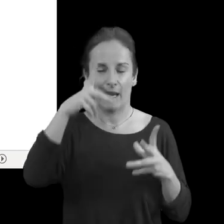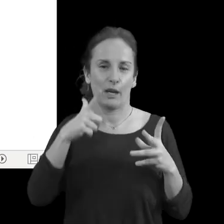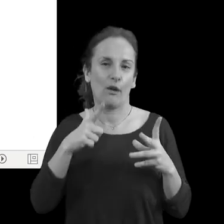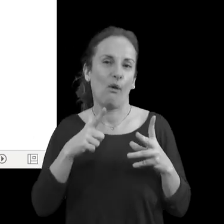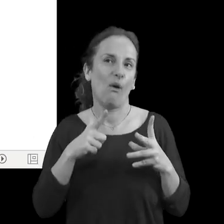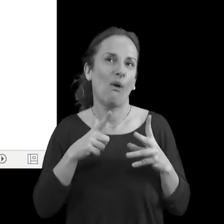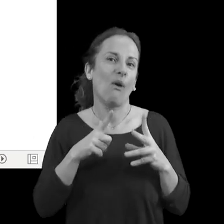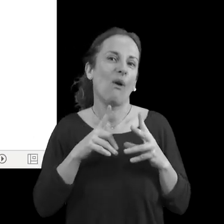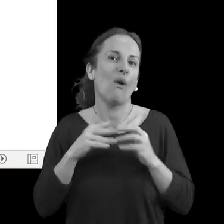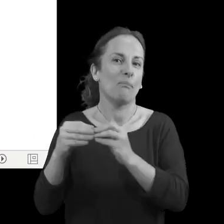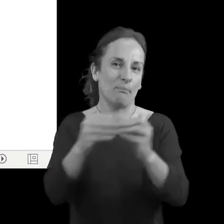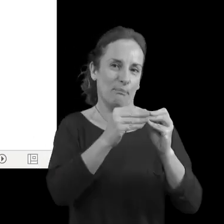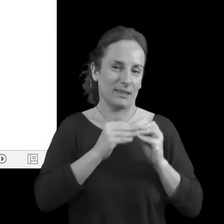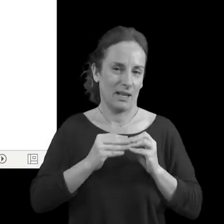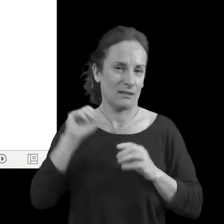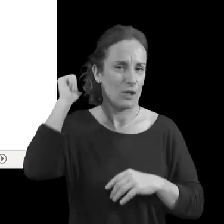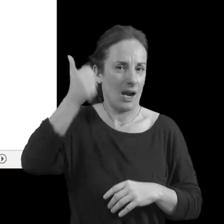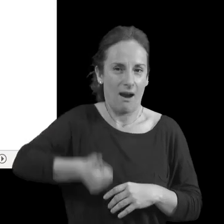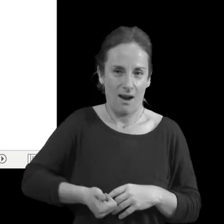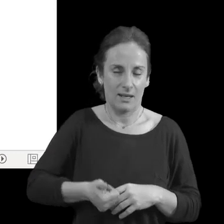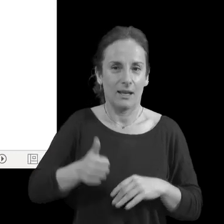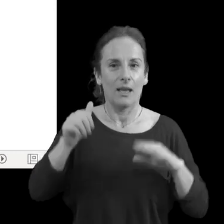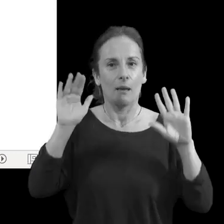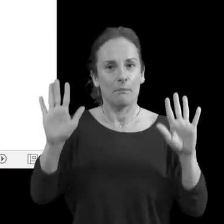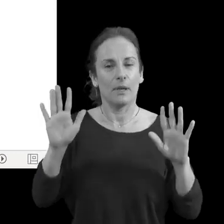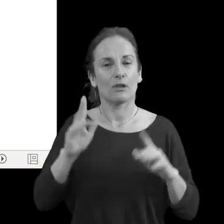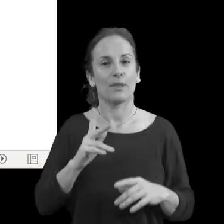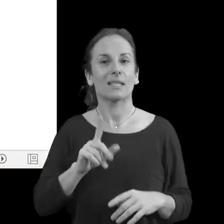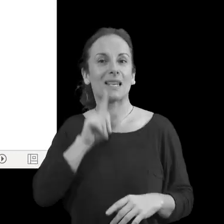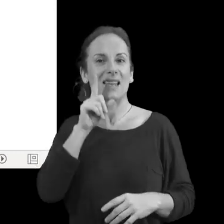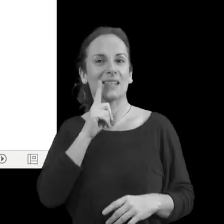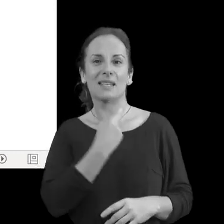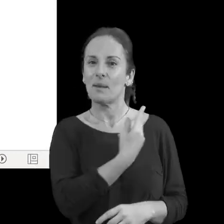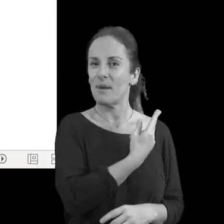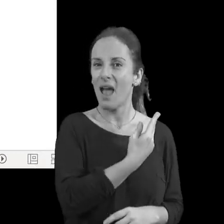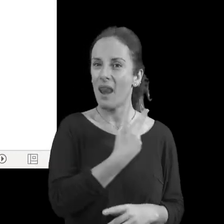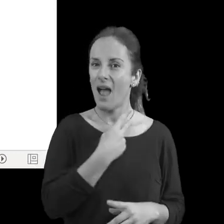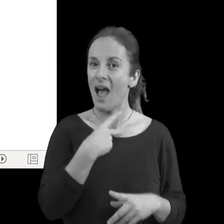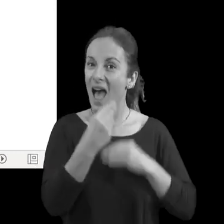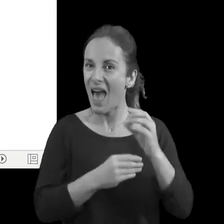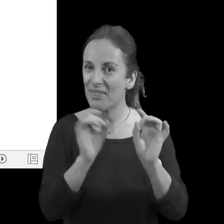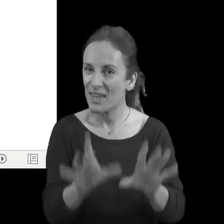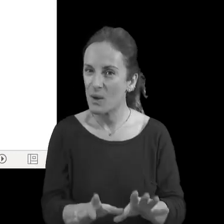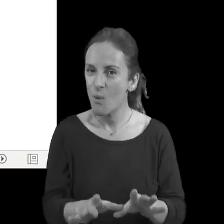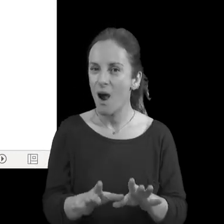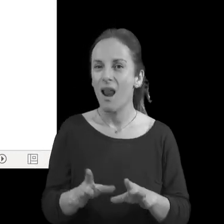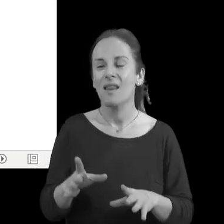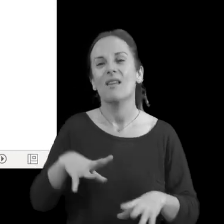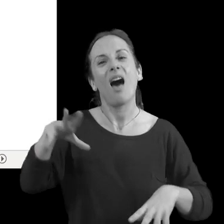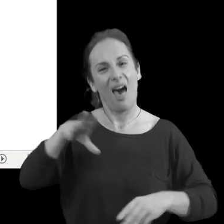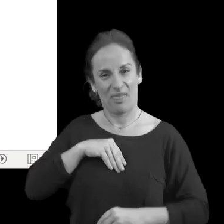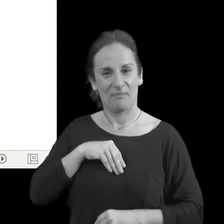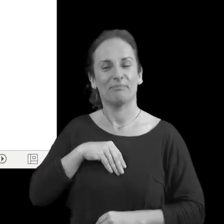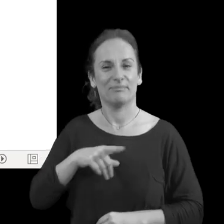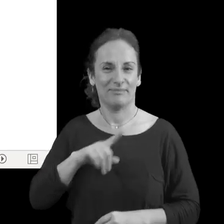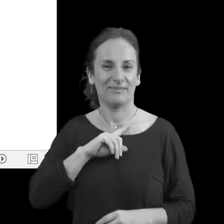ahí para investigarnos, ¿no? Pero como decía, hay imágenes todavía que son homonormativas en el sentido de que se nos acepta